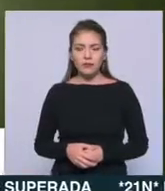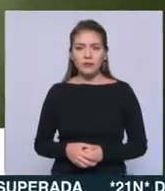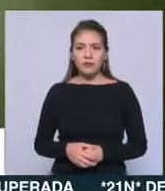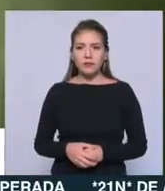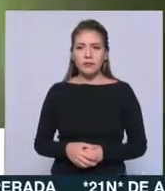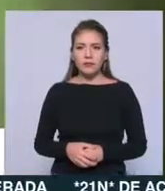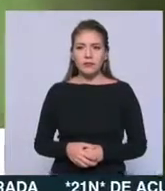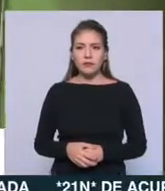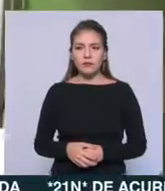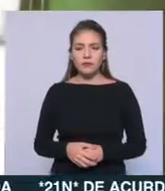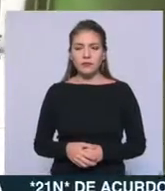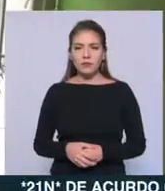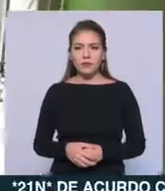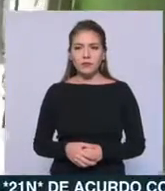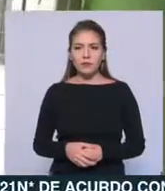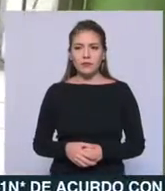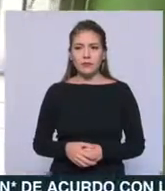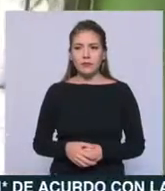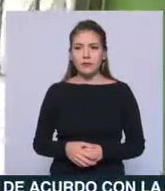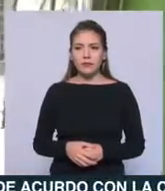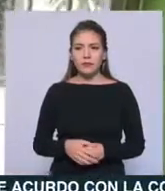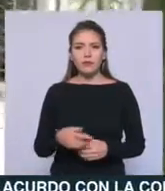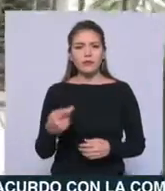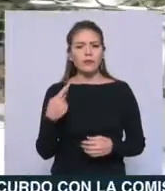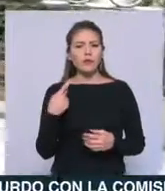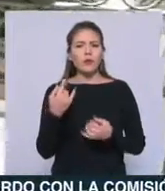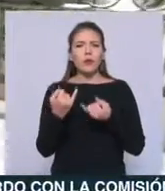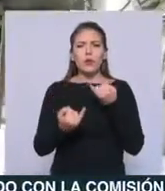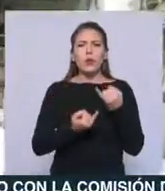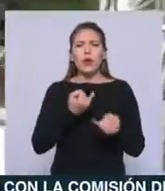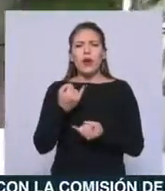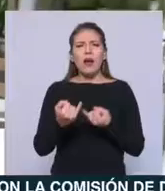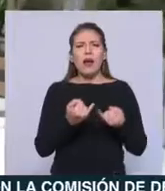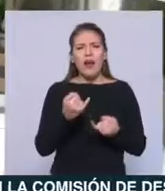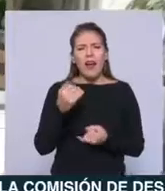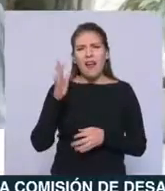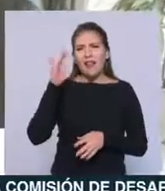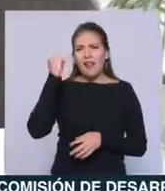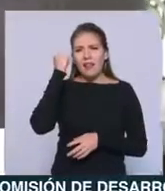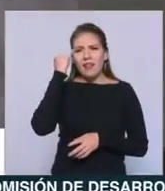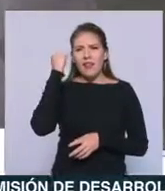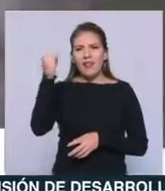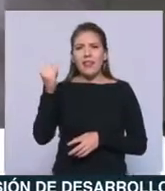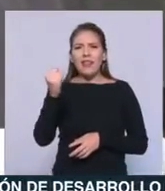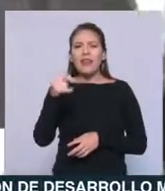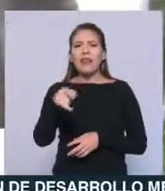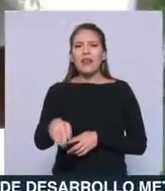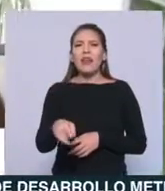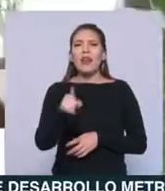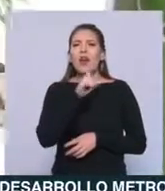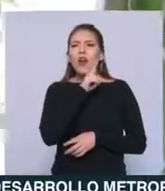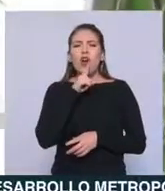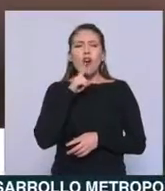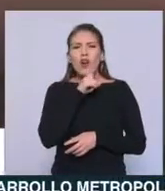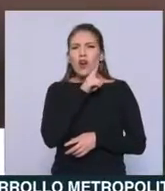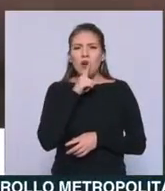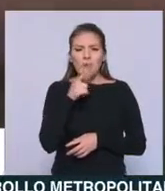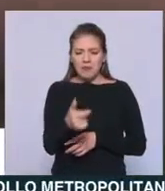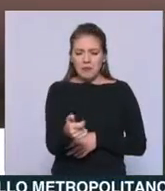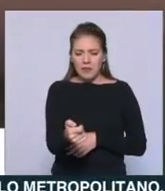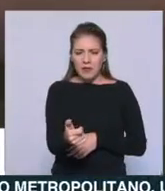jugando y se nos ocurrió quemar las hormigas. Y entonces le echamos alcohol al piso y lo